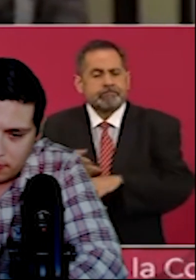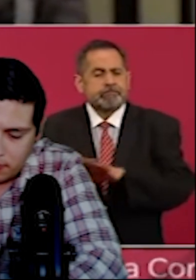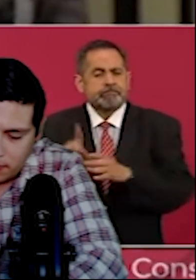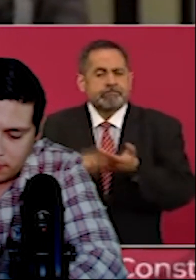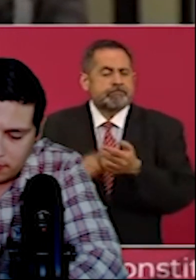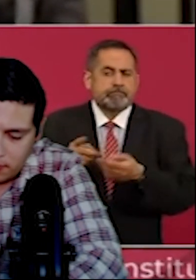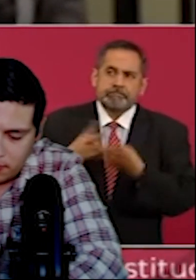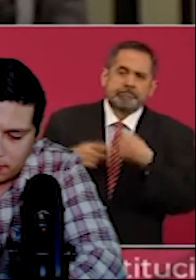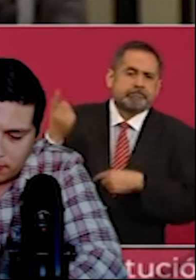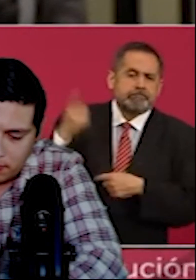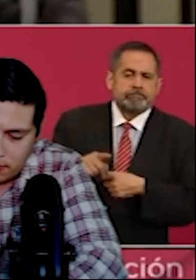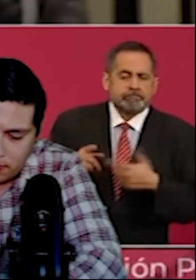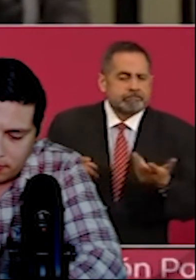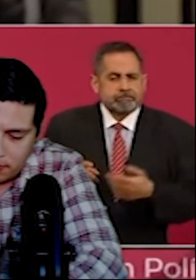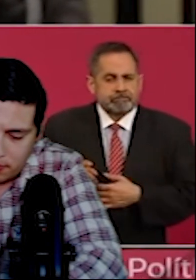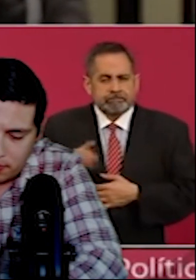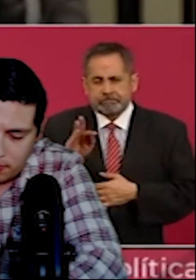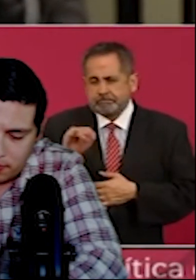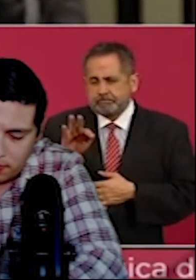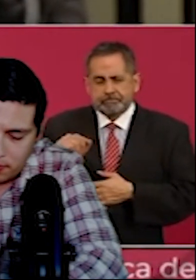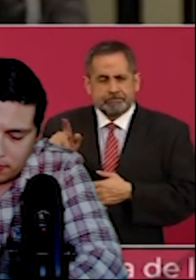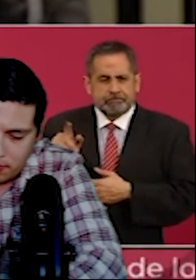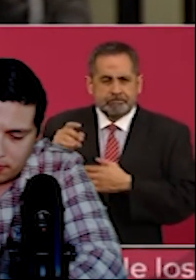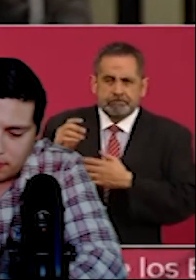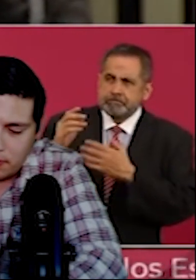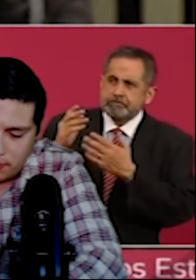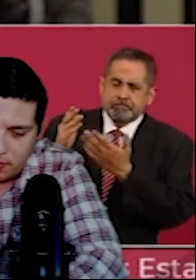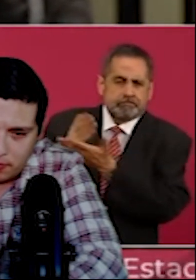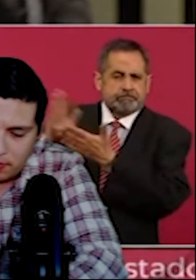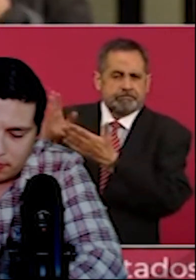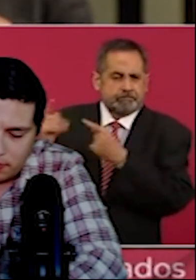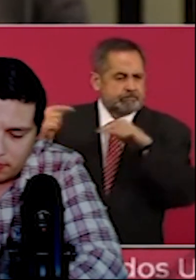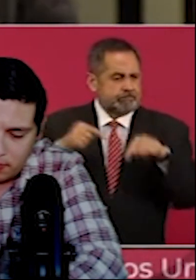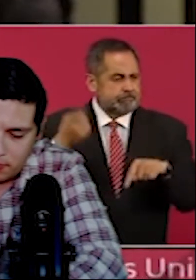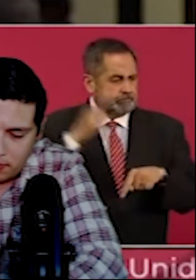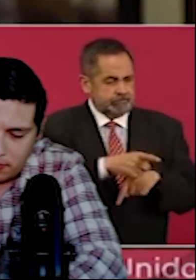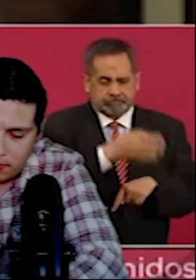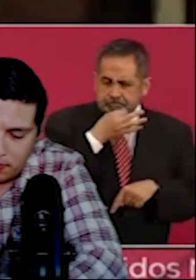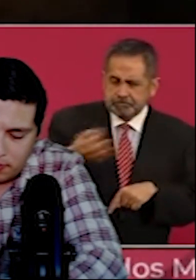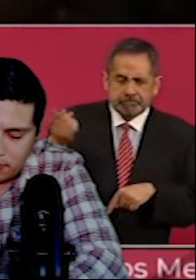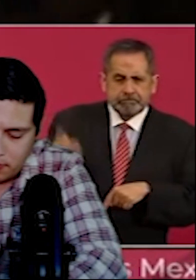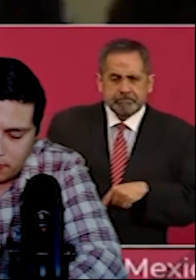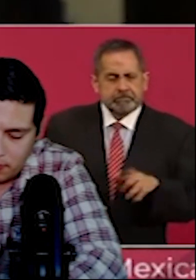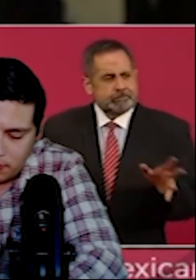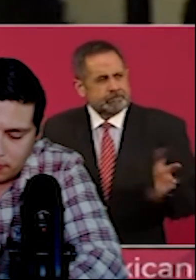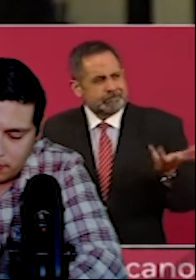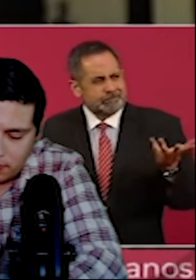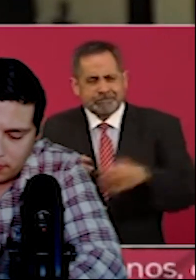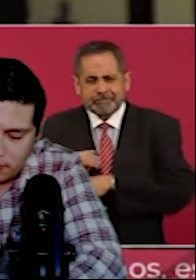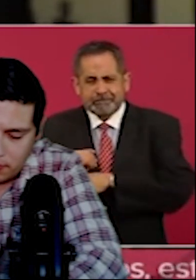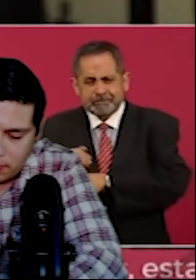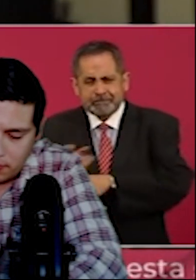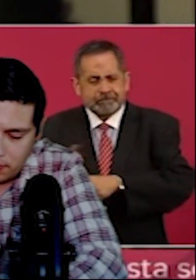pues vienen dictadas desde fuera, son extraterritoriales, y se está omitiendo en toda esta investigación